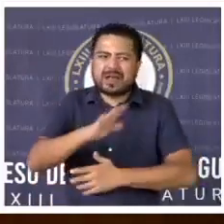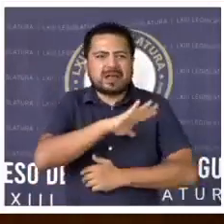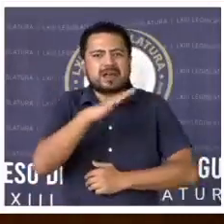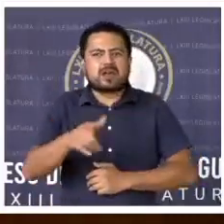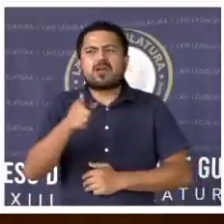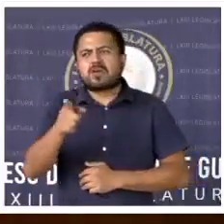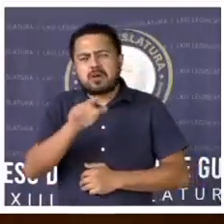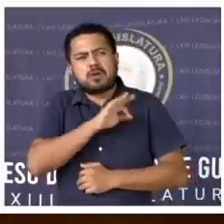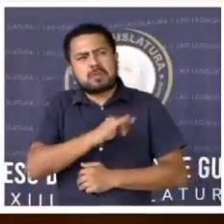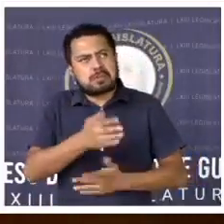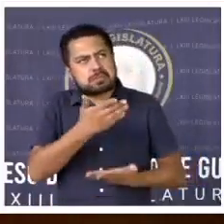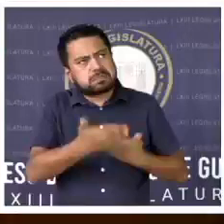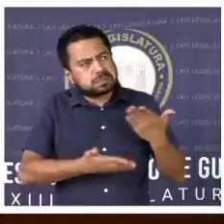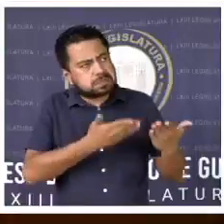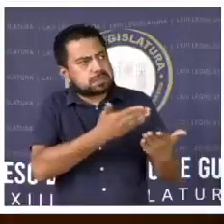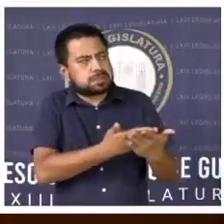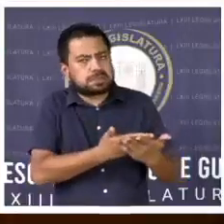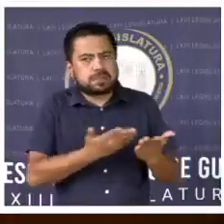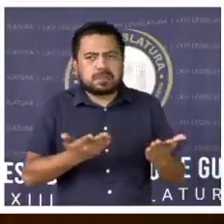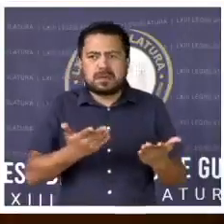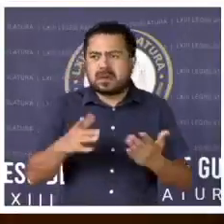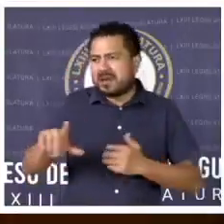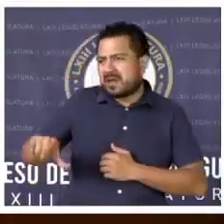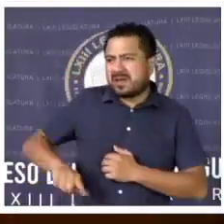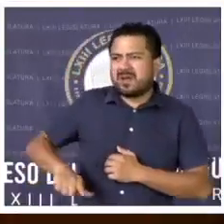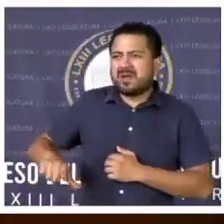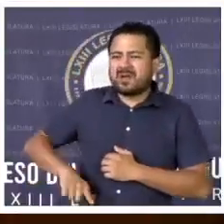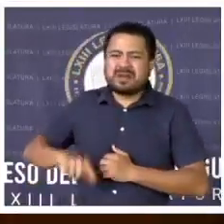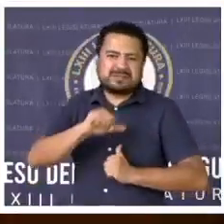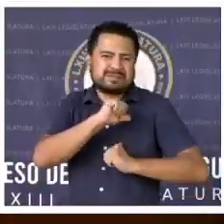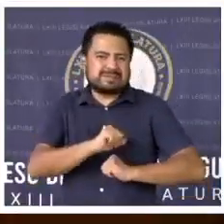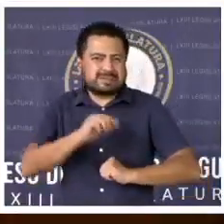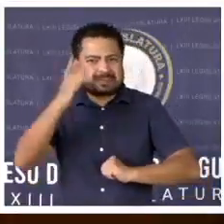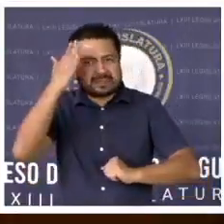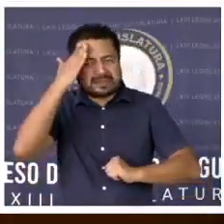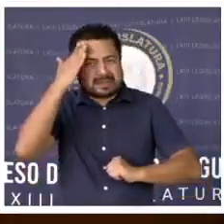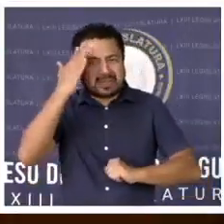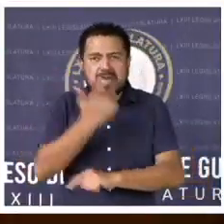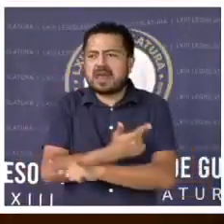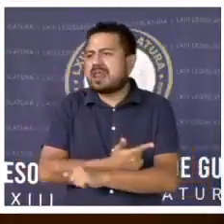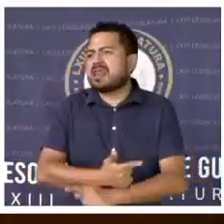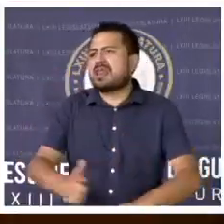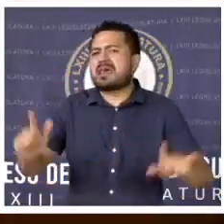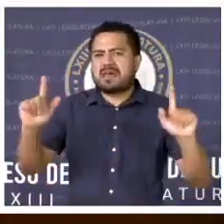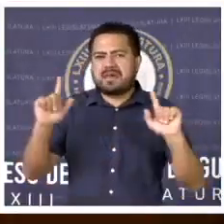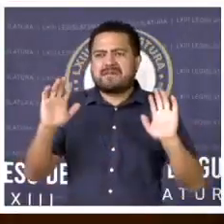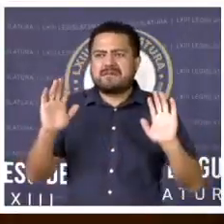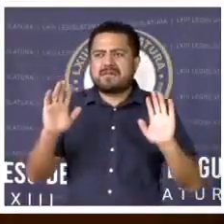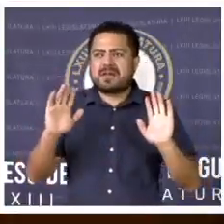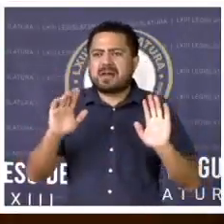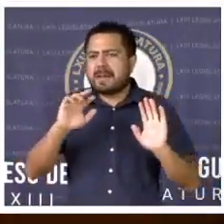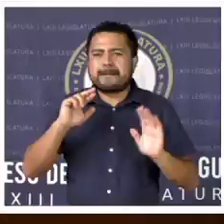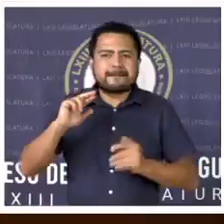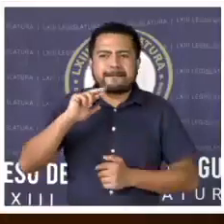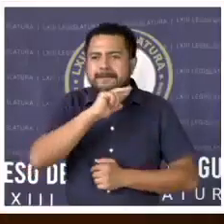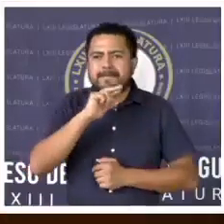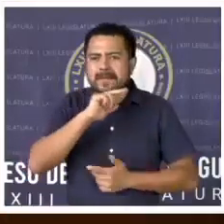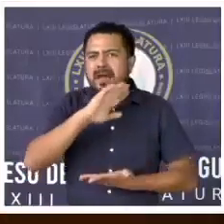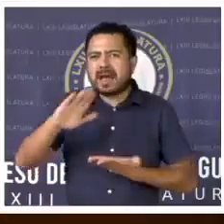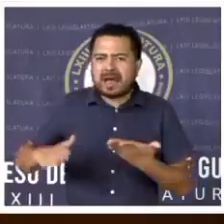solicitar a las autoridades competentes libre e inmediato